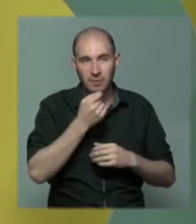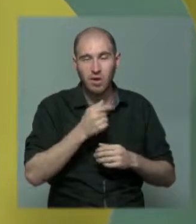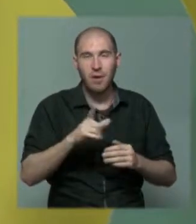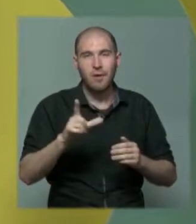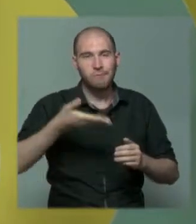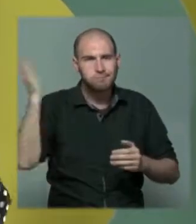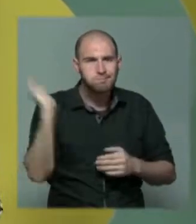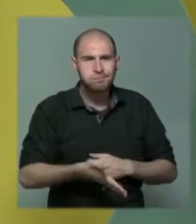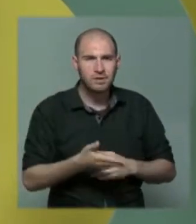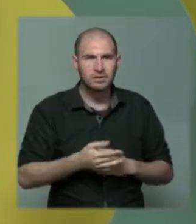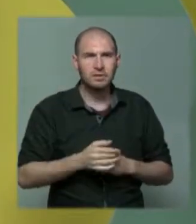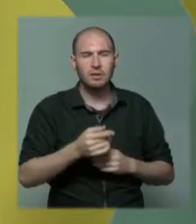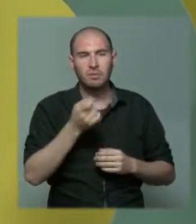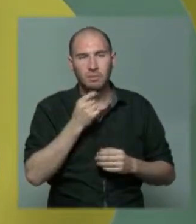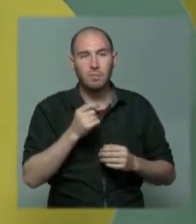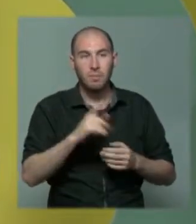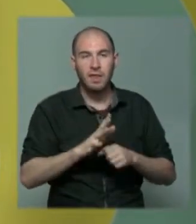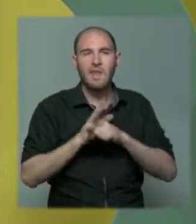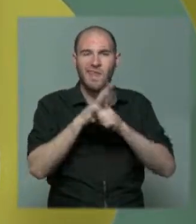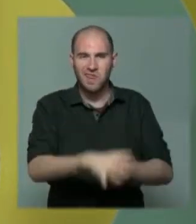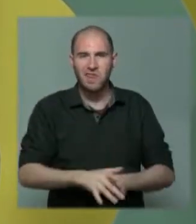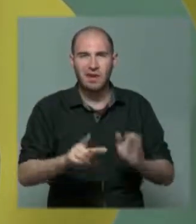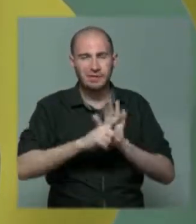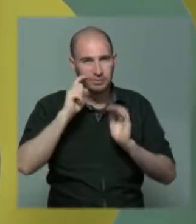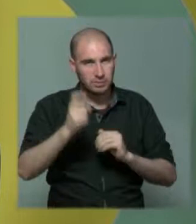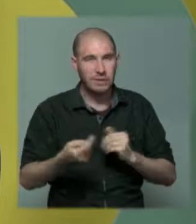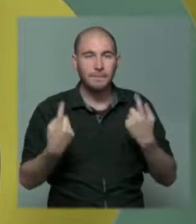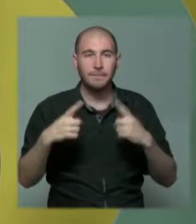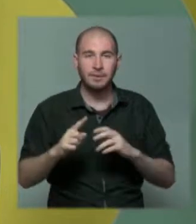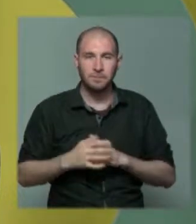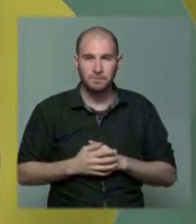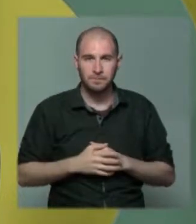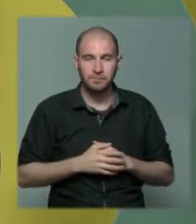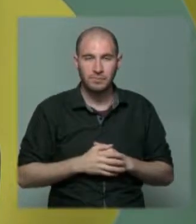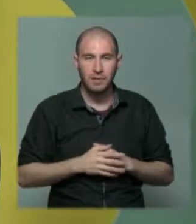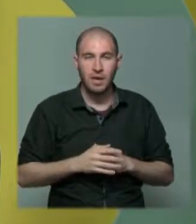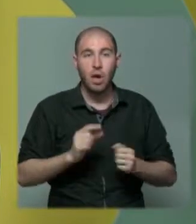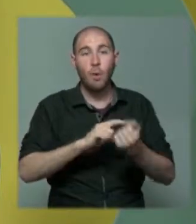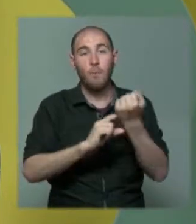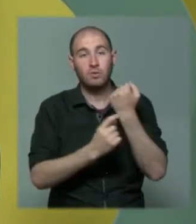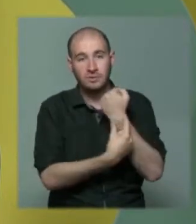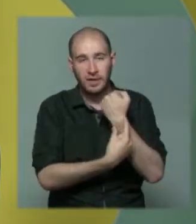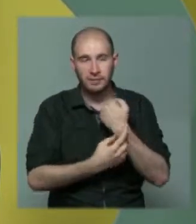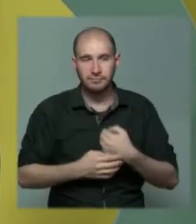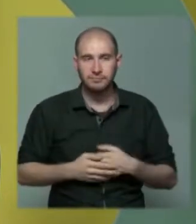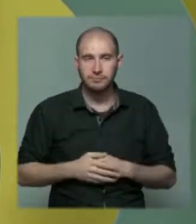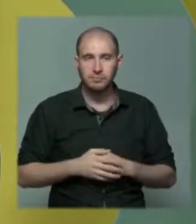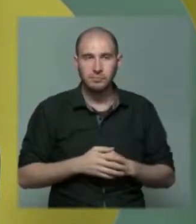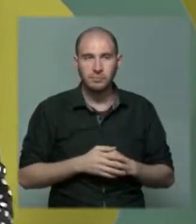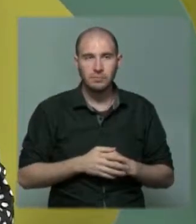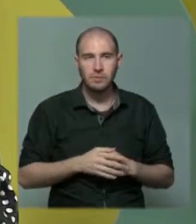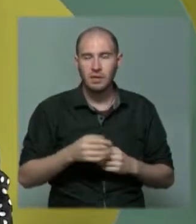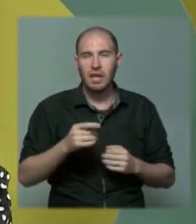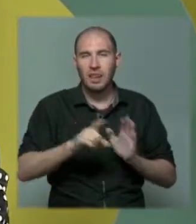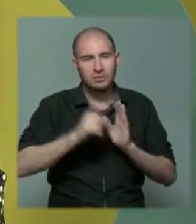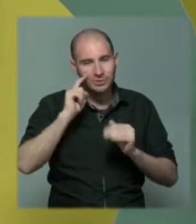ley sobre y por lo tanto uno tenga capacidad de represión sobre el delito, pero con la pulsera lo que no